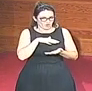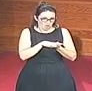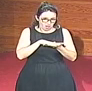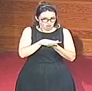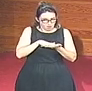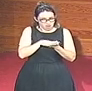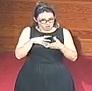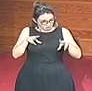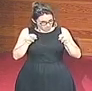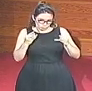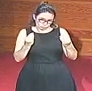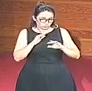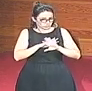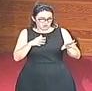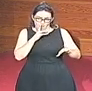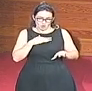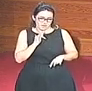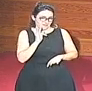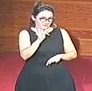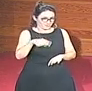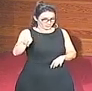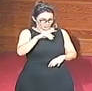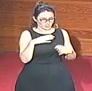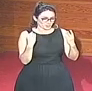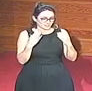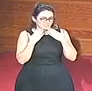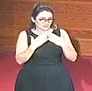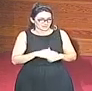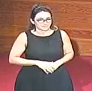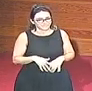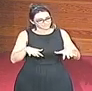os voy a dejar hablar a vosotras y vosotros muchas gracias.